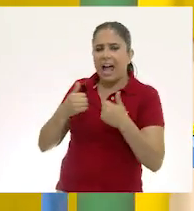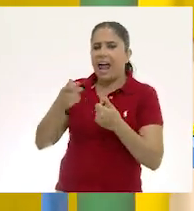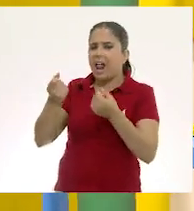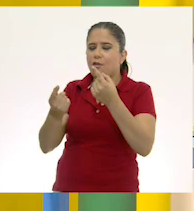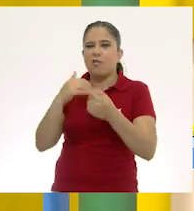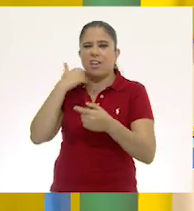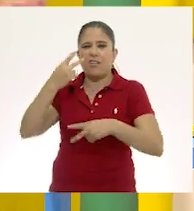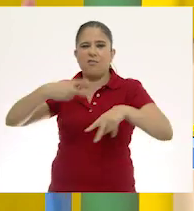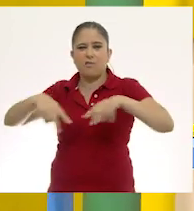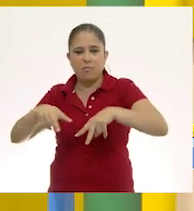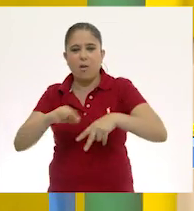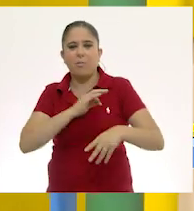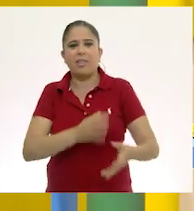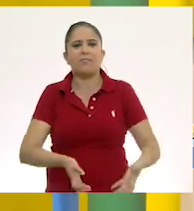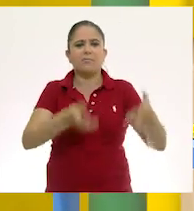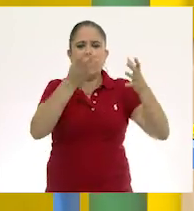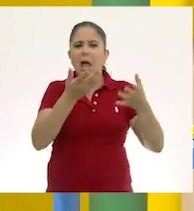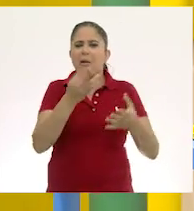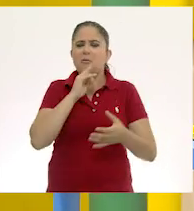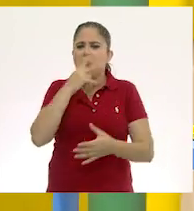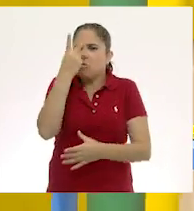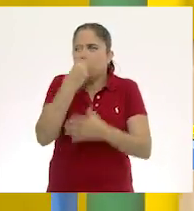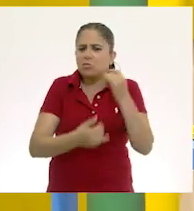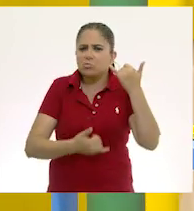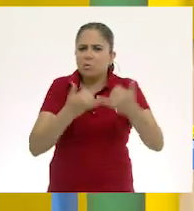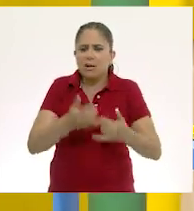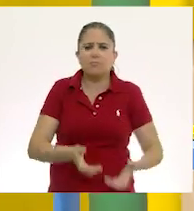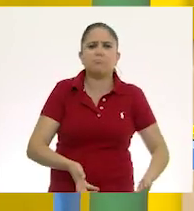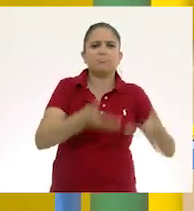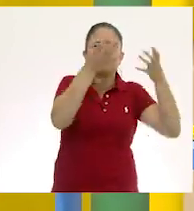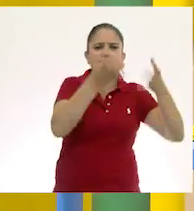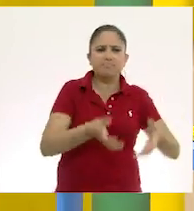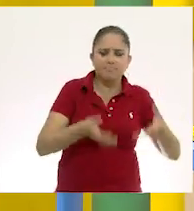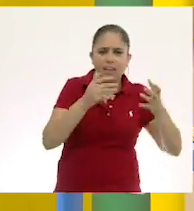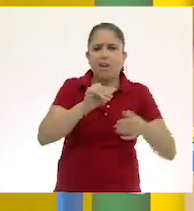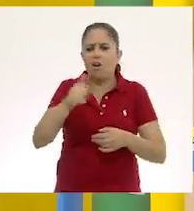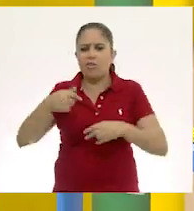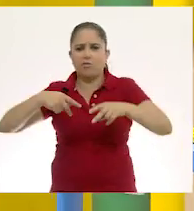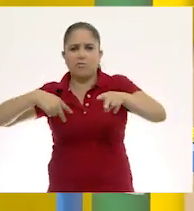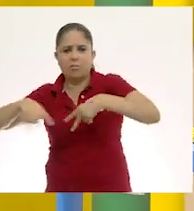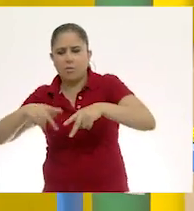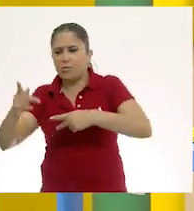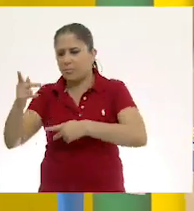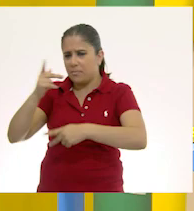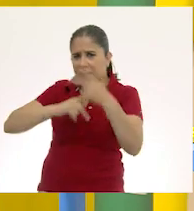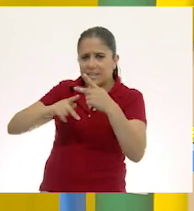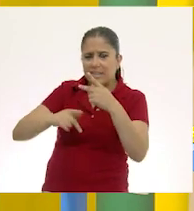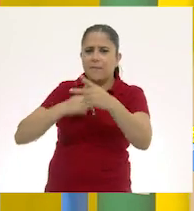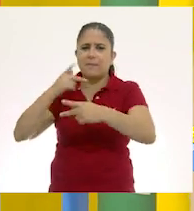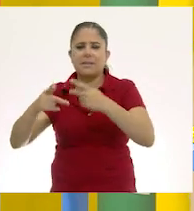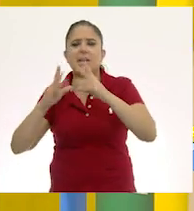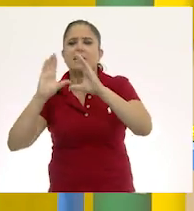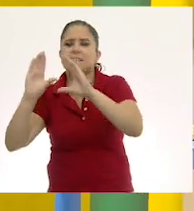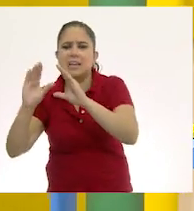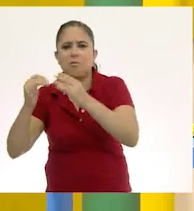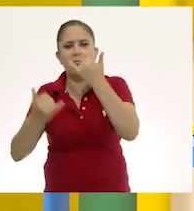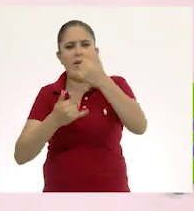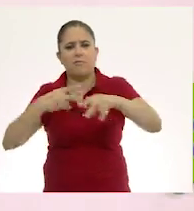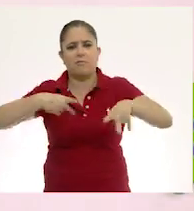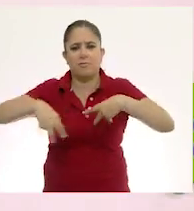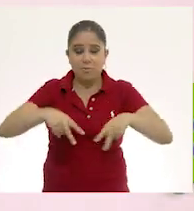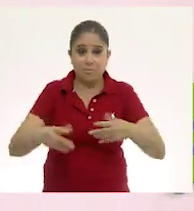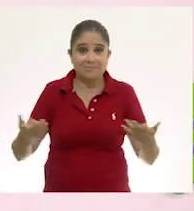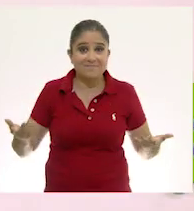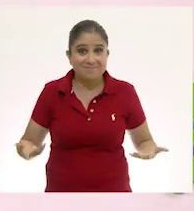atrapar, y dijeron, podemos hacer ambas cosas. Nos ayudamos unos, tú nos prestas tu balón y nosotros te enseñamos. Ah, entonces, ¿sabes